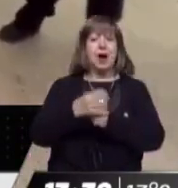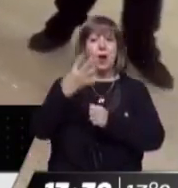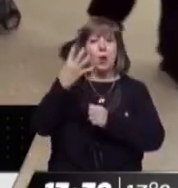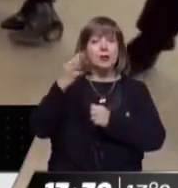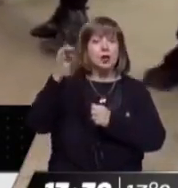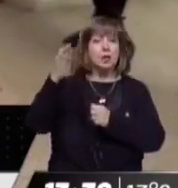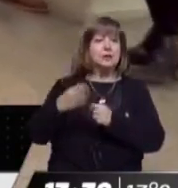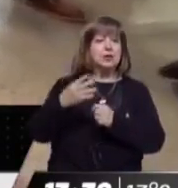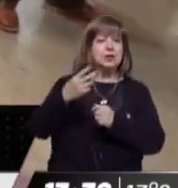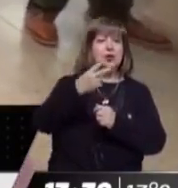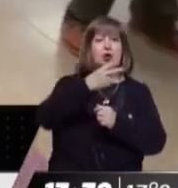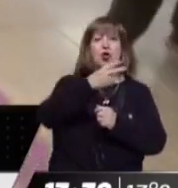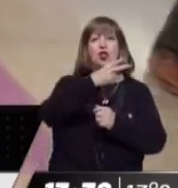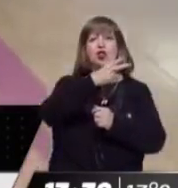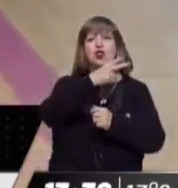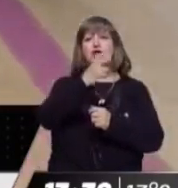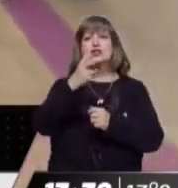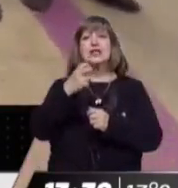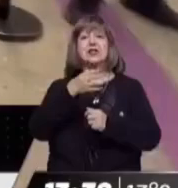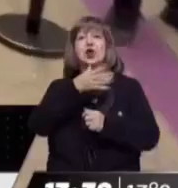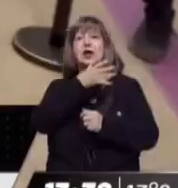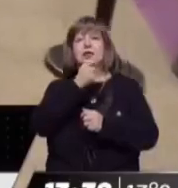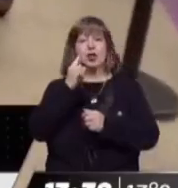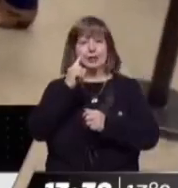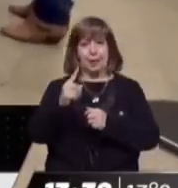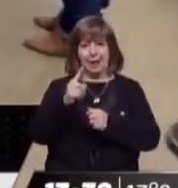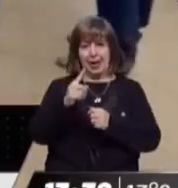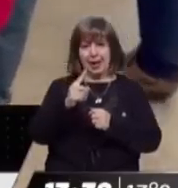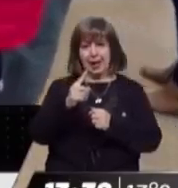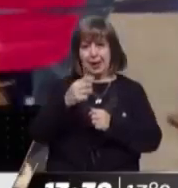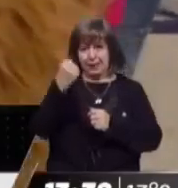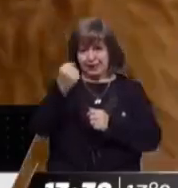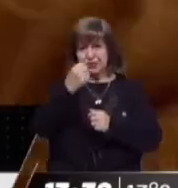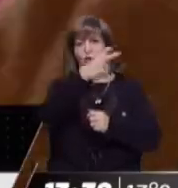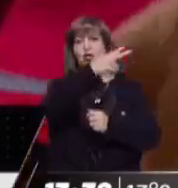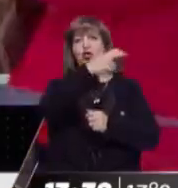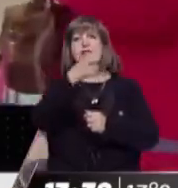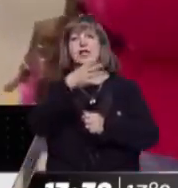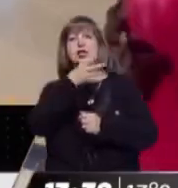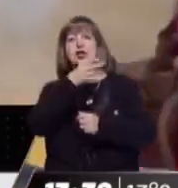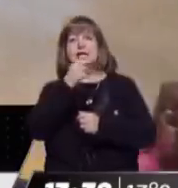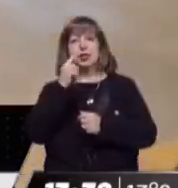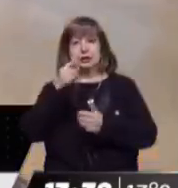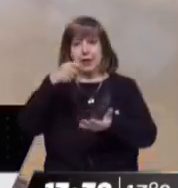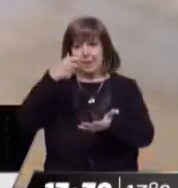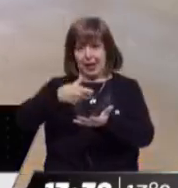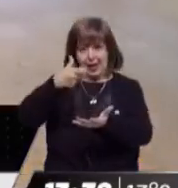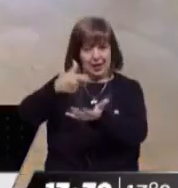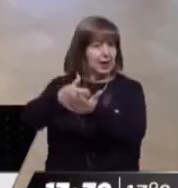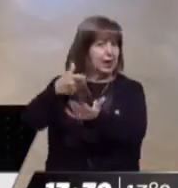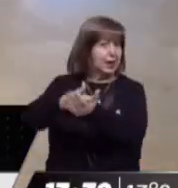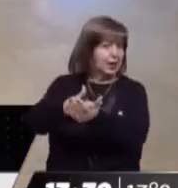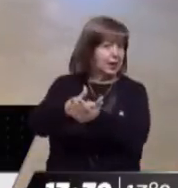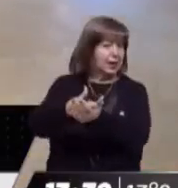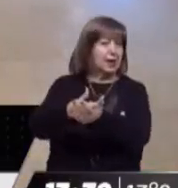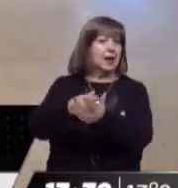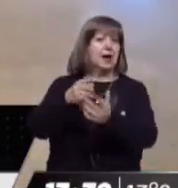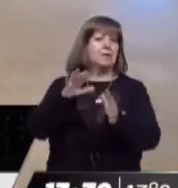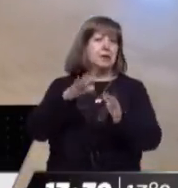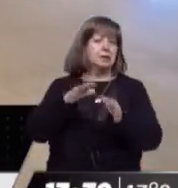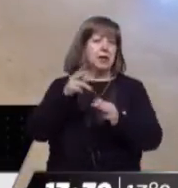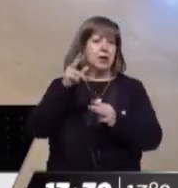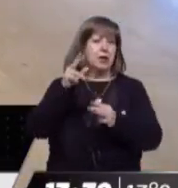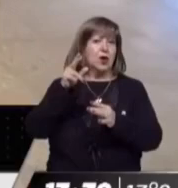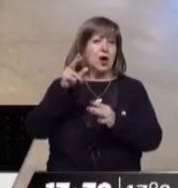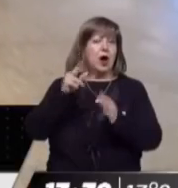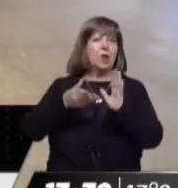4% sería un 214 mil pesos. Sí, todo se sigue como se ha anunciado. El desfasaje por lo menos del